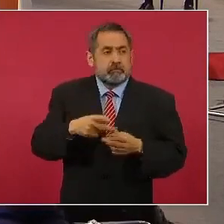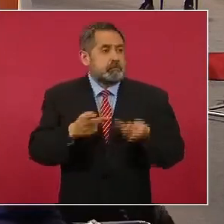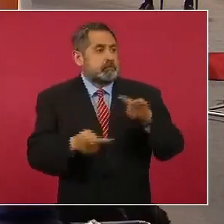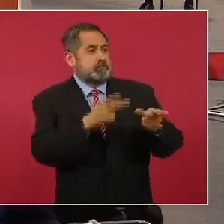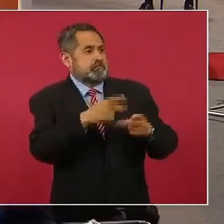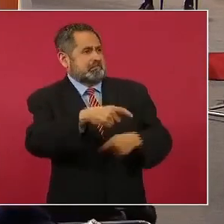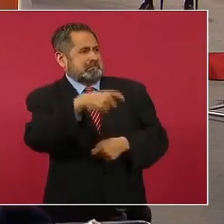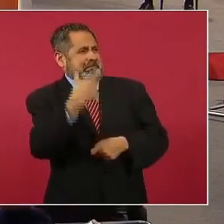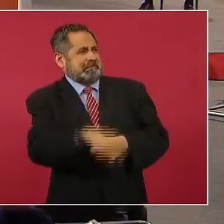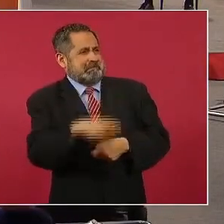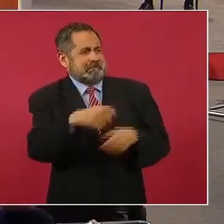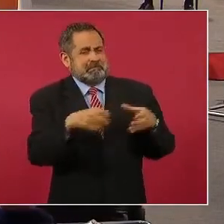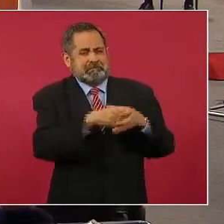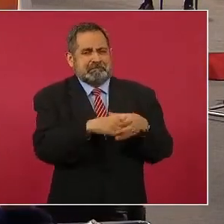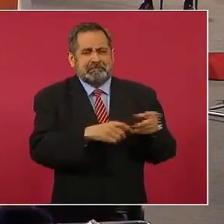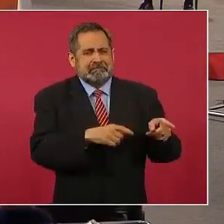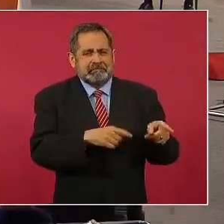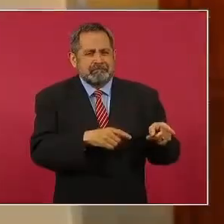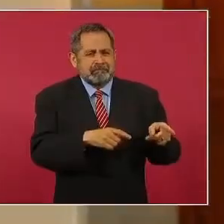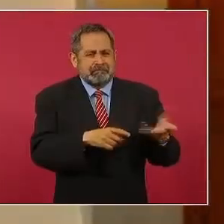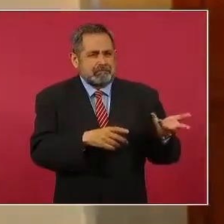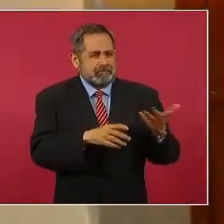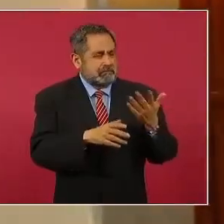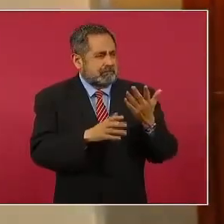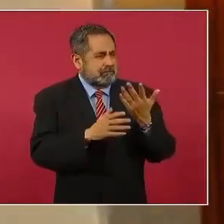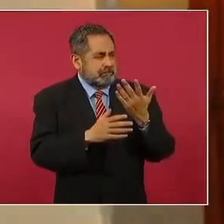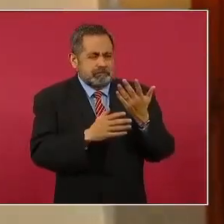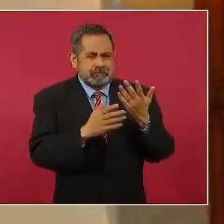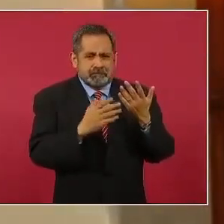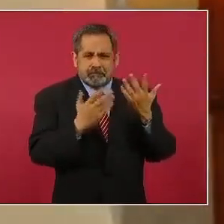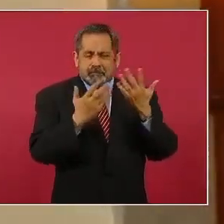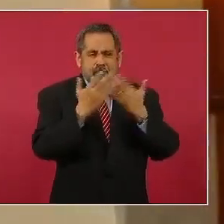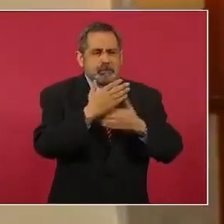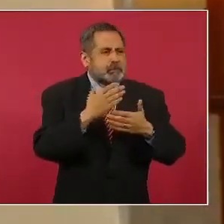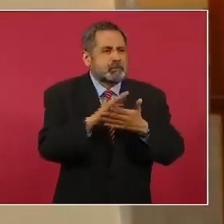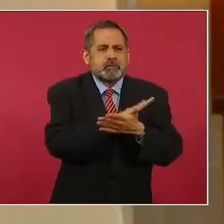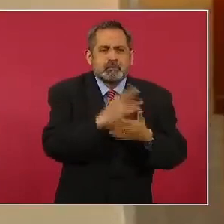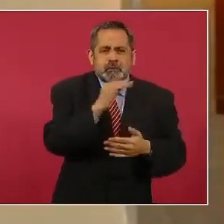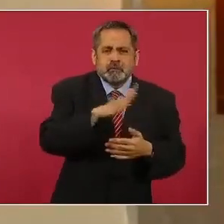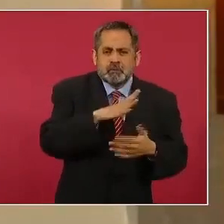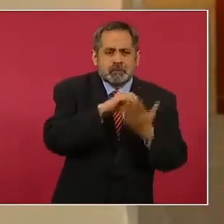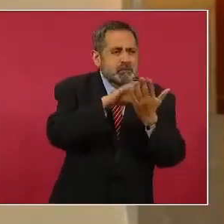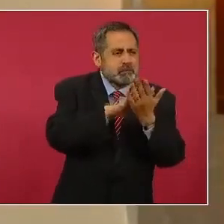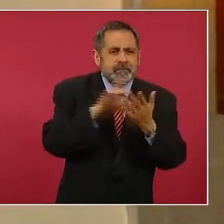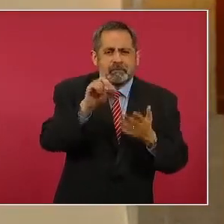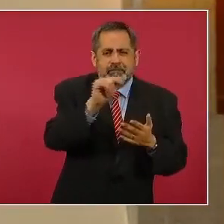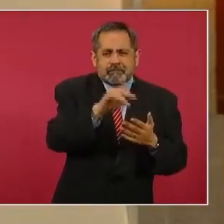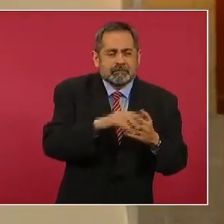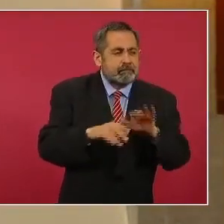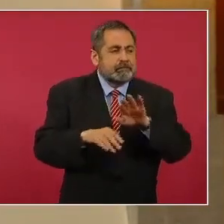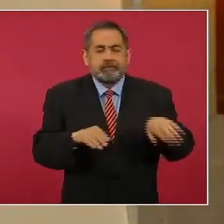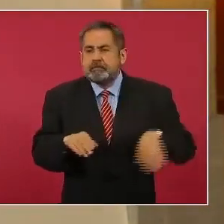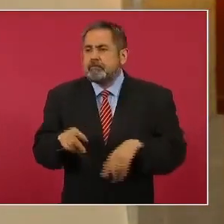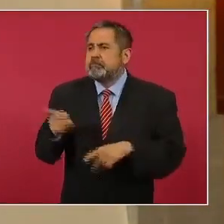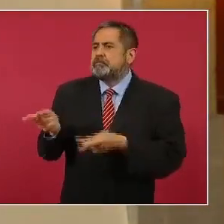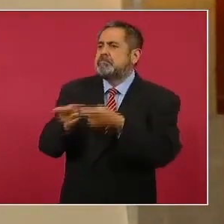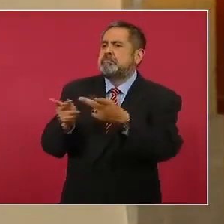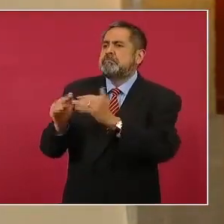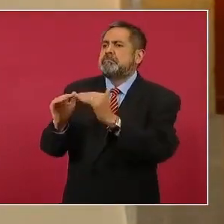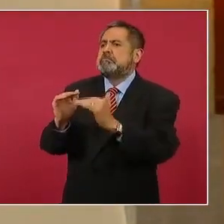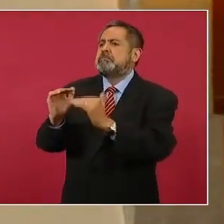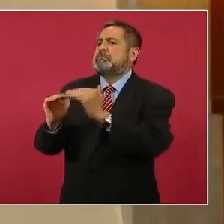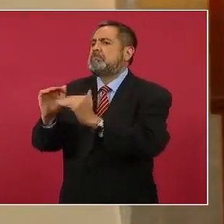los multimillonarios. Entonces no aparecían esos multimillonarios y se subestimaba realmente el nivel de desigualdad que había en el